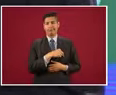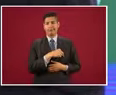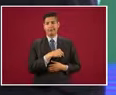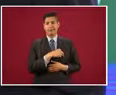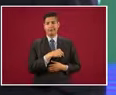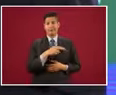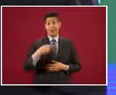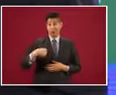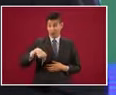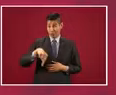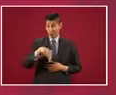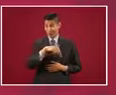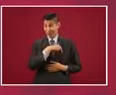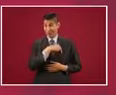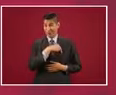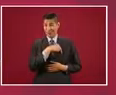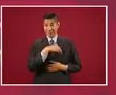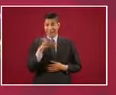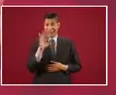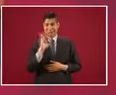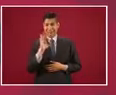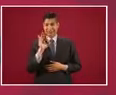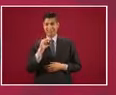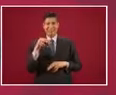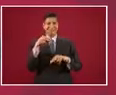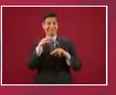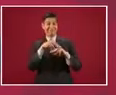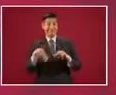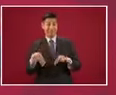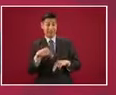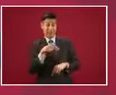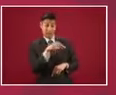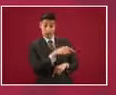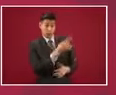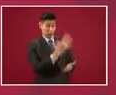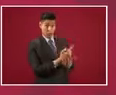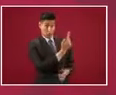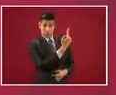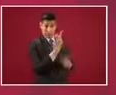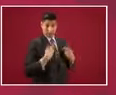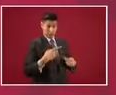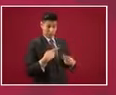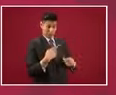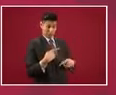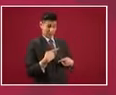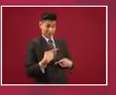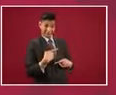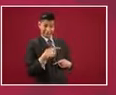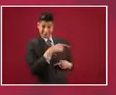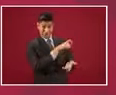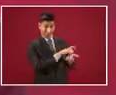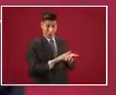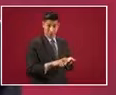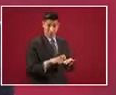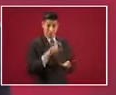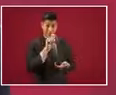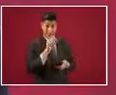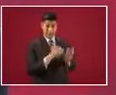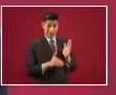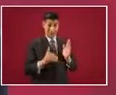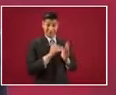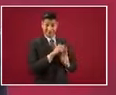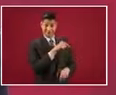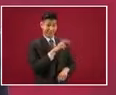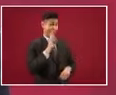adquiera 40 mil, 20 millones, él se hace responsable, pero sí